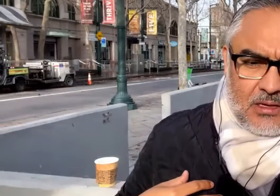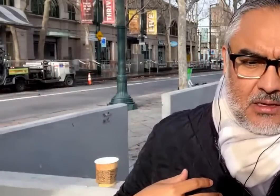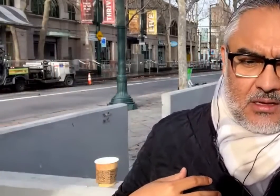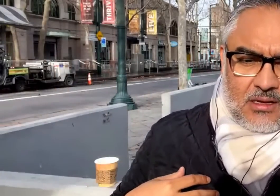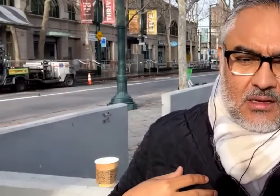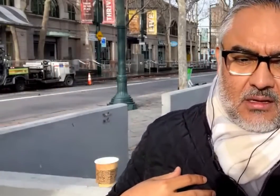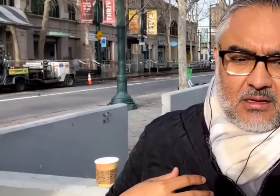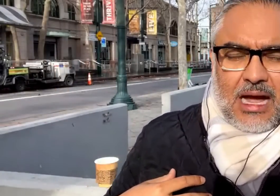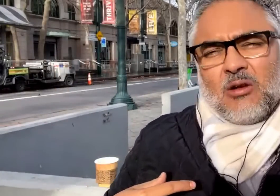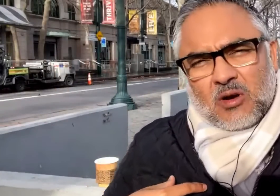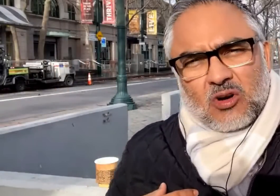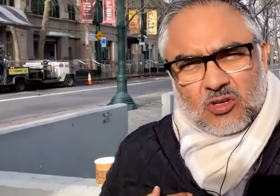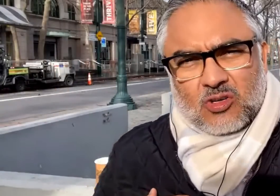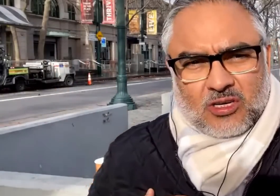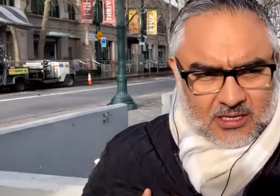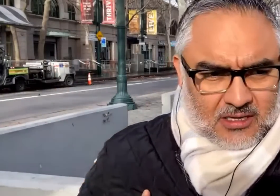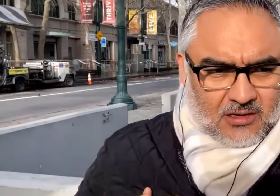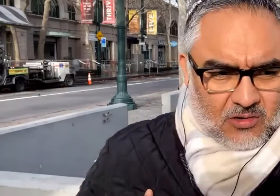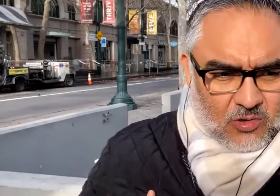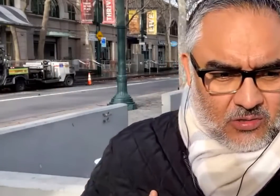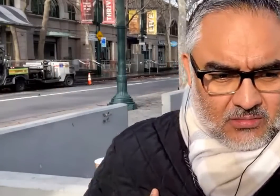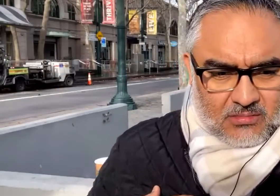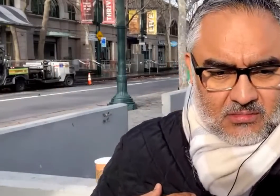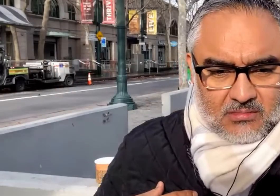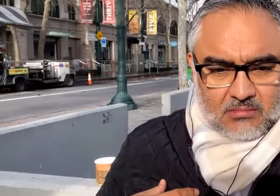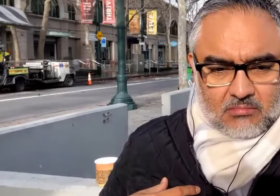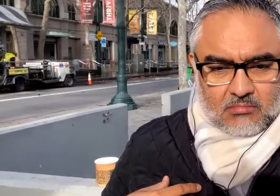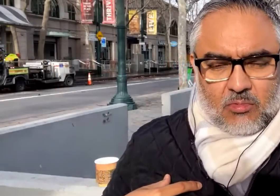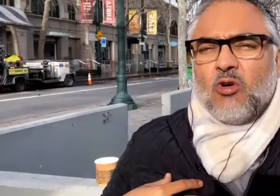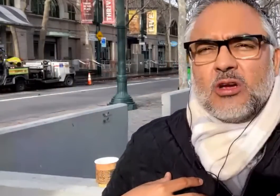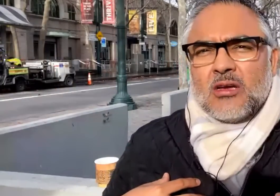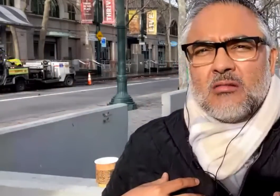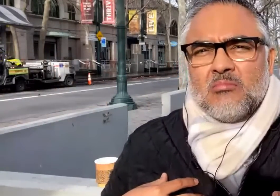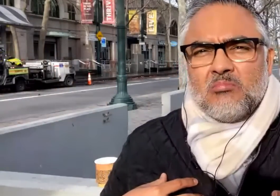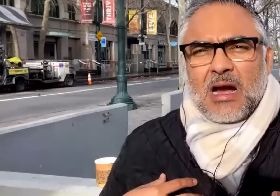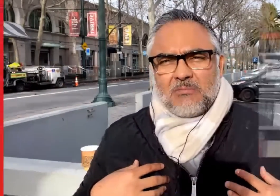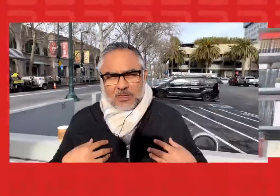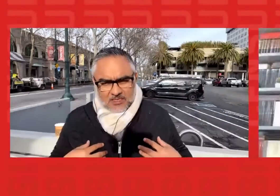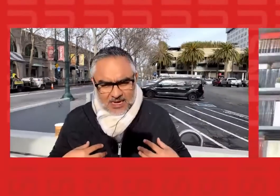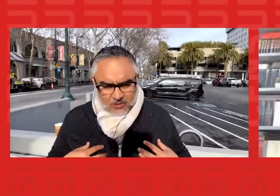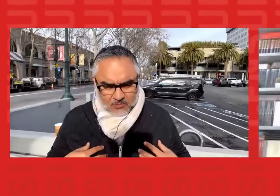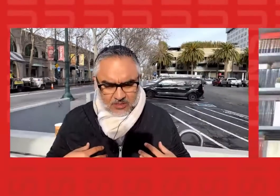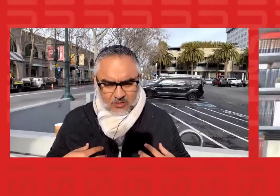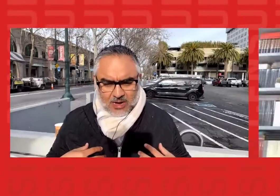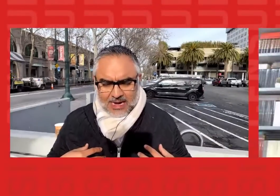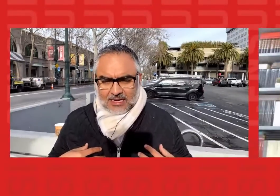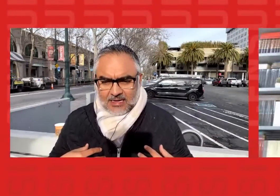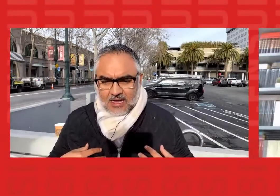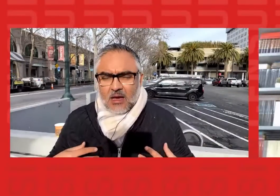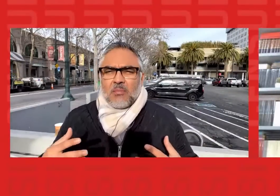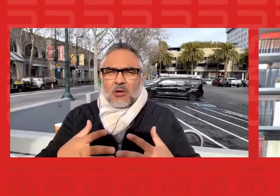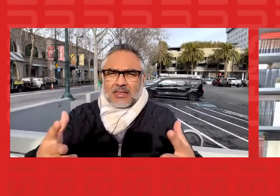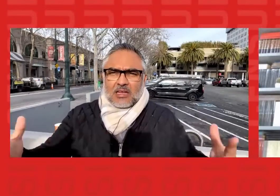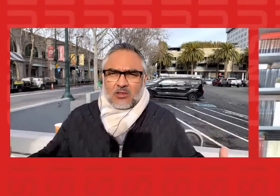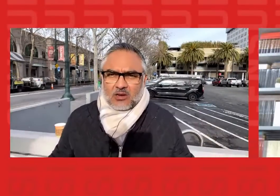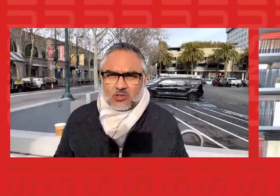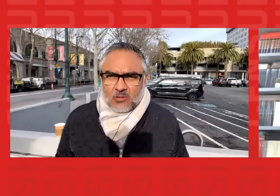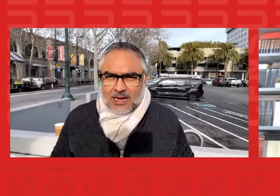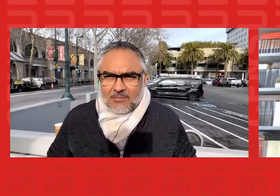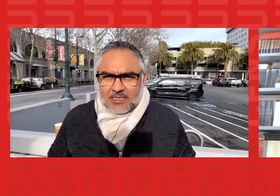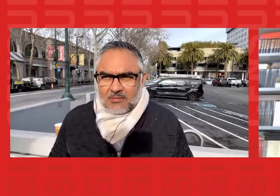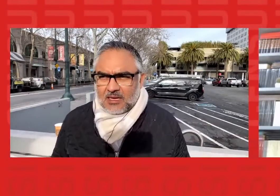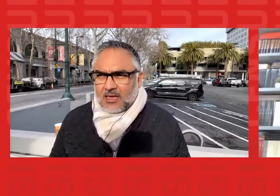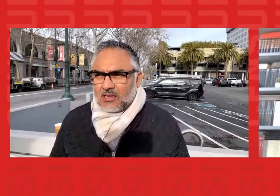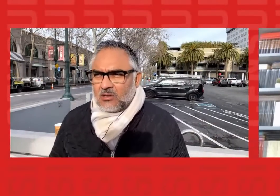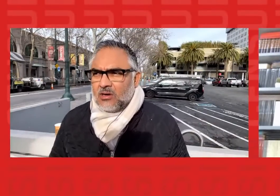bueno, a lo mejor yo soy un muy mal pensado personaje, pero ahí te lo dejo